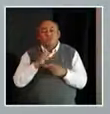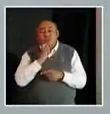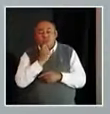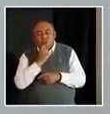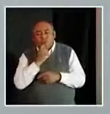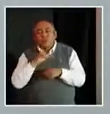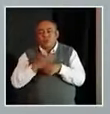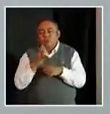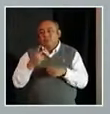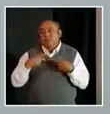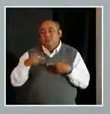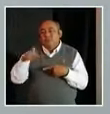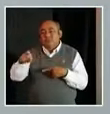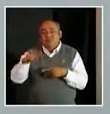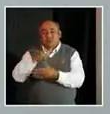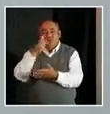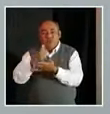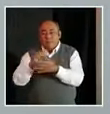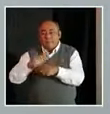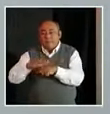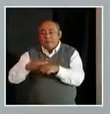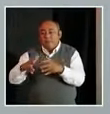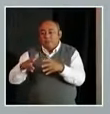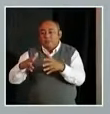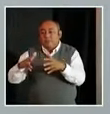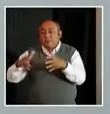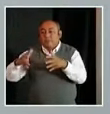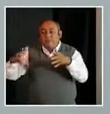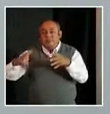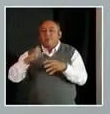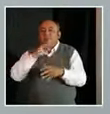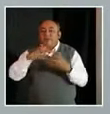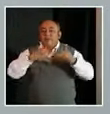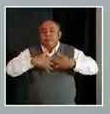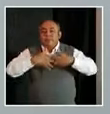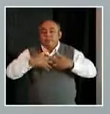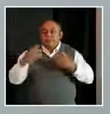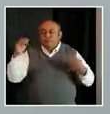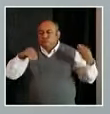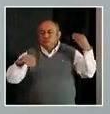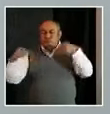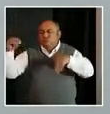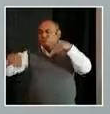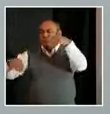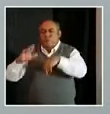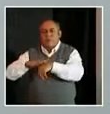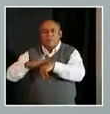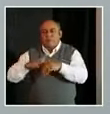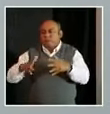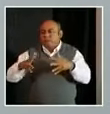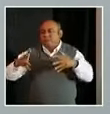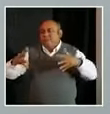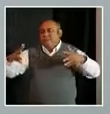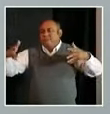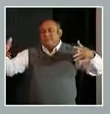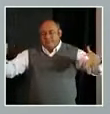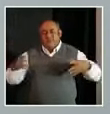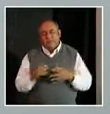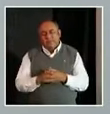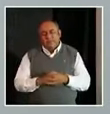incremento poblacional, al incremento de las empresas. Y entonces, si bien nos encontramos hoy